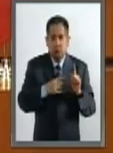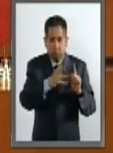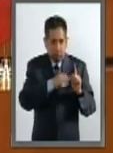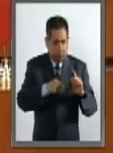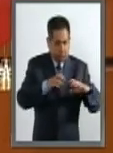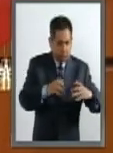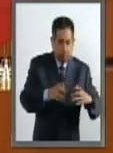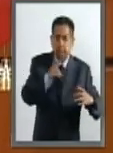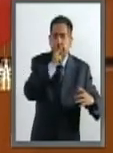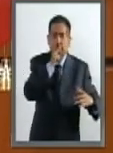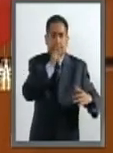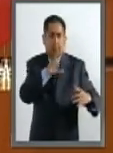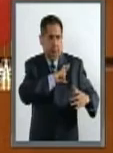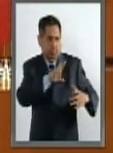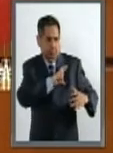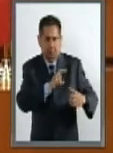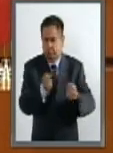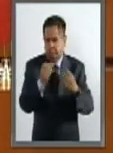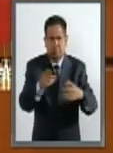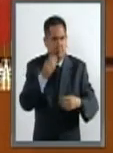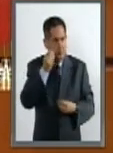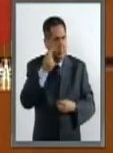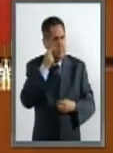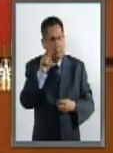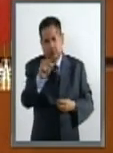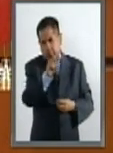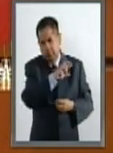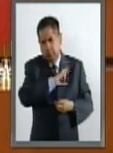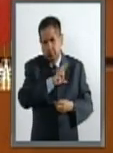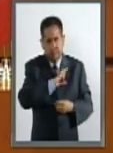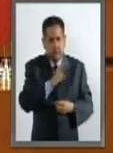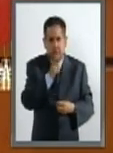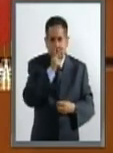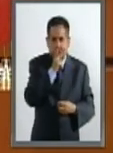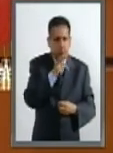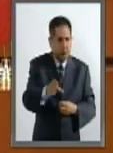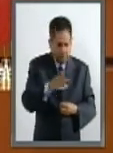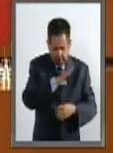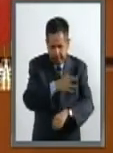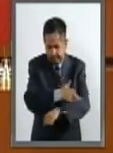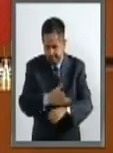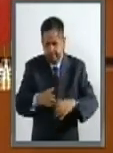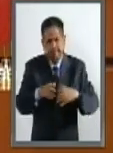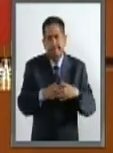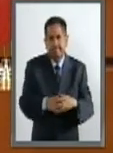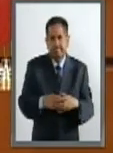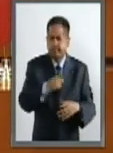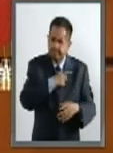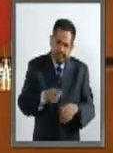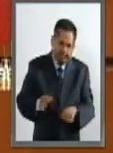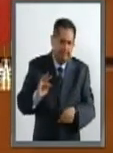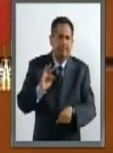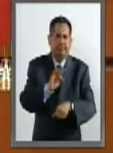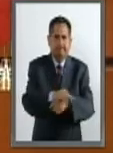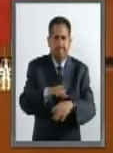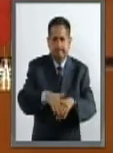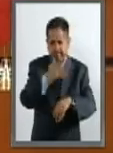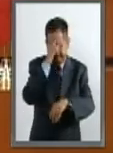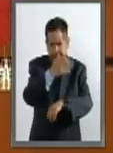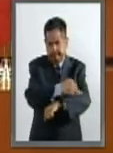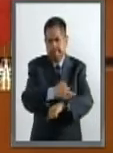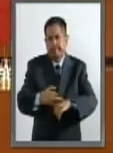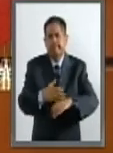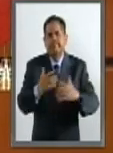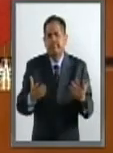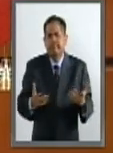padres solteros. Hoy hay muchas formas de integrar la familia y tenemos que fortalecer a las familias y